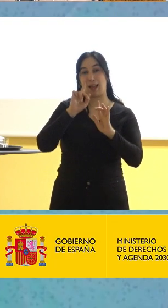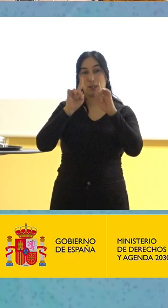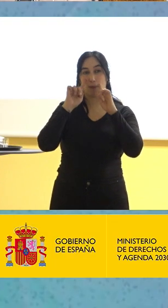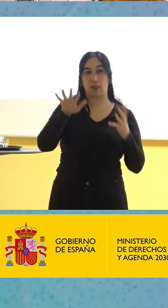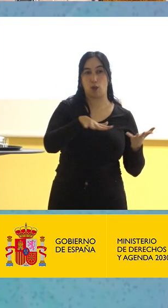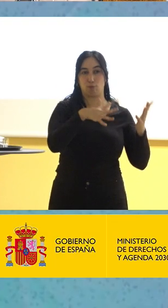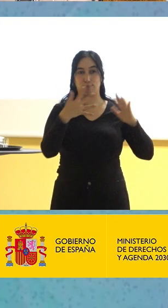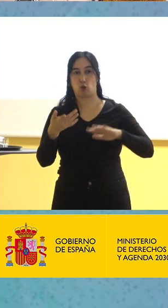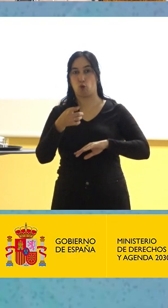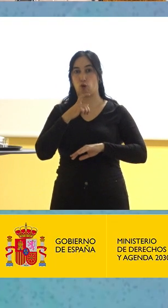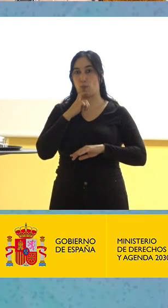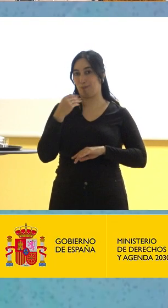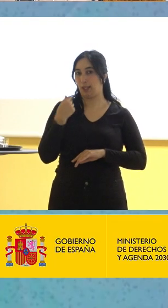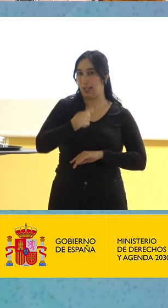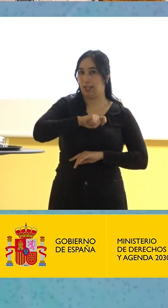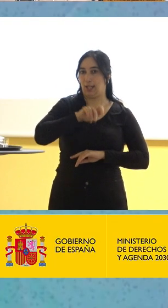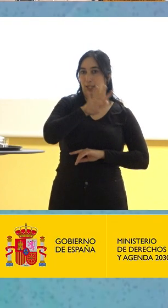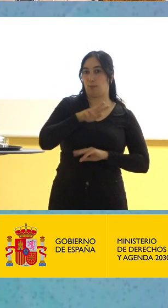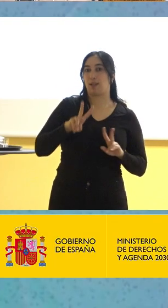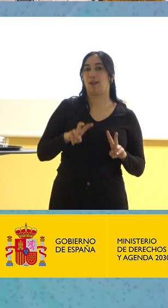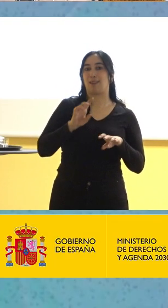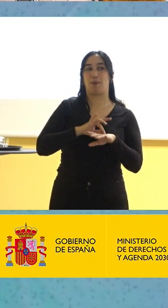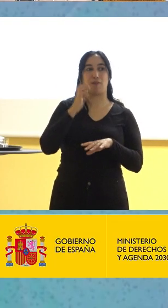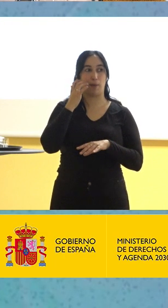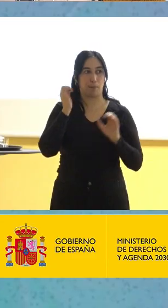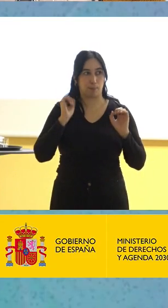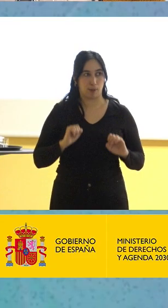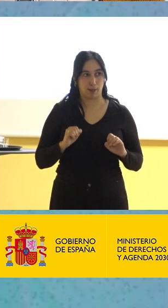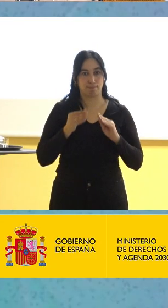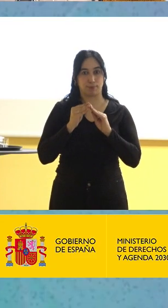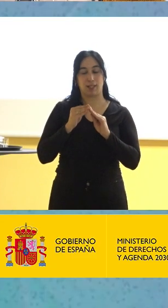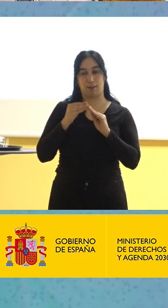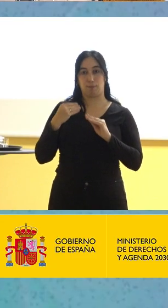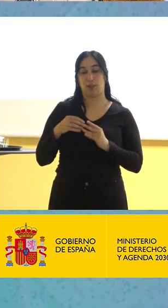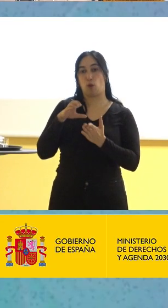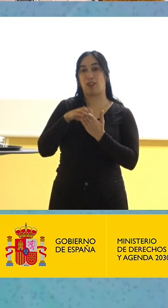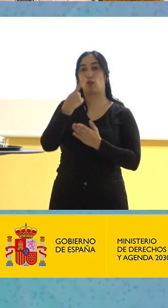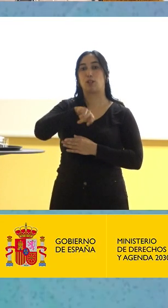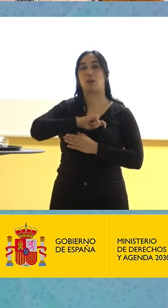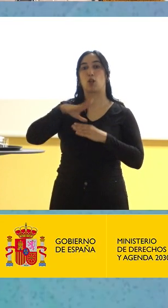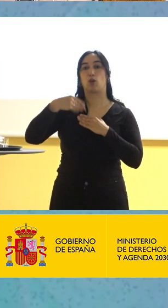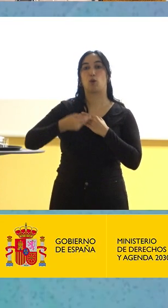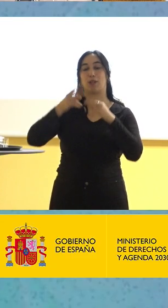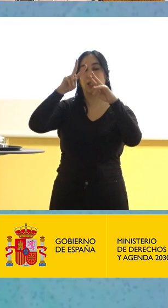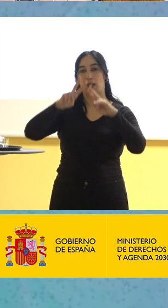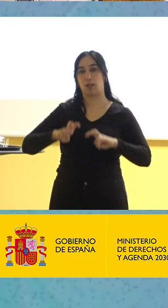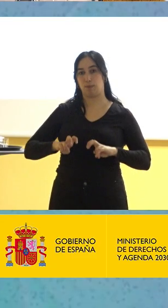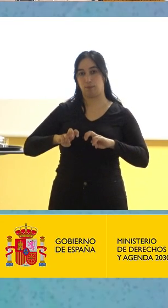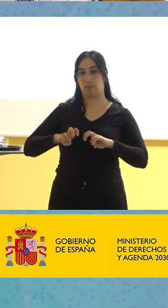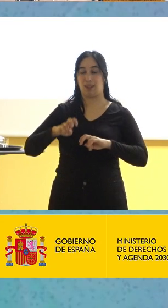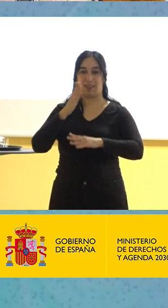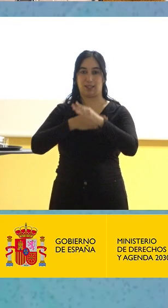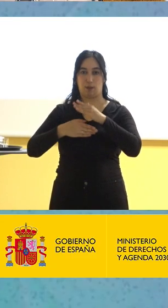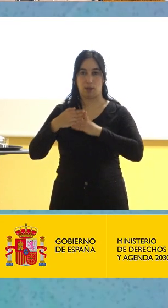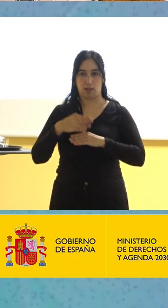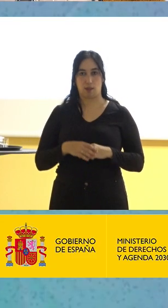prevención existentes en España en materia de enfermedades raras, ¿vale? Elaborado por el CEDID, que es el Centro Español de Documentación e Investigación en